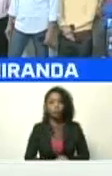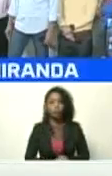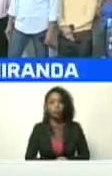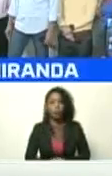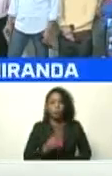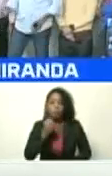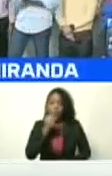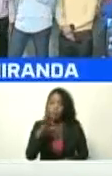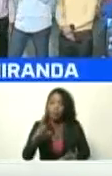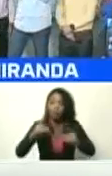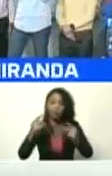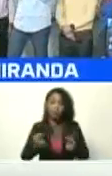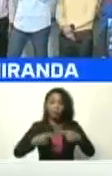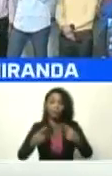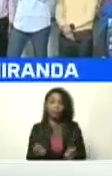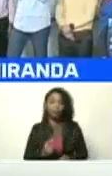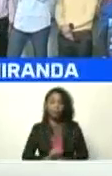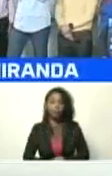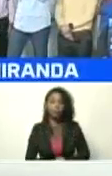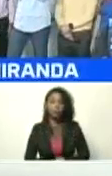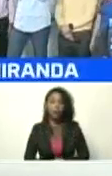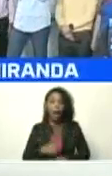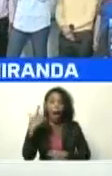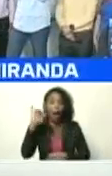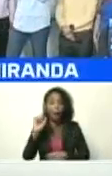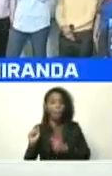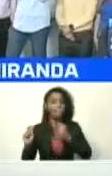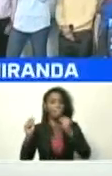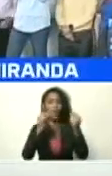Bueno, activado. Hay un debate.